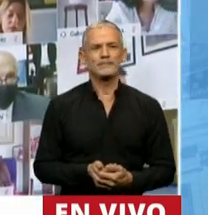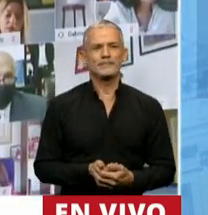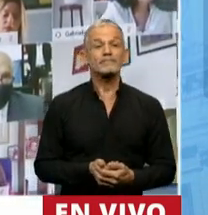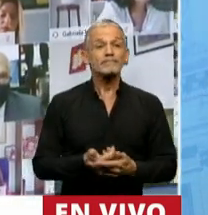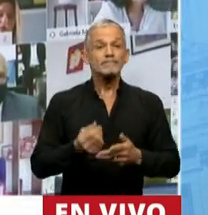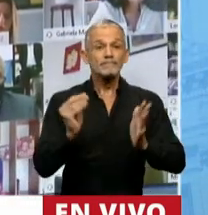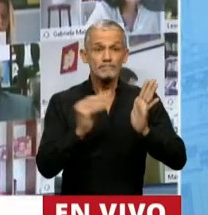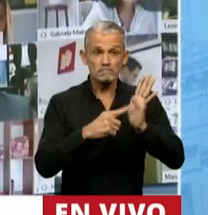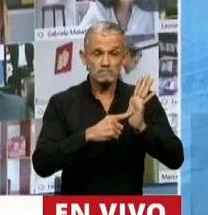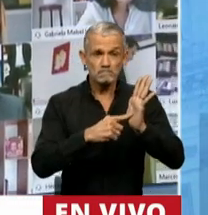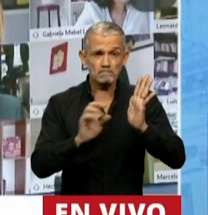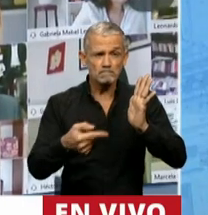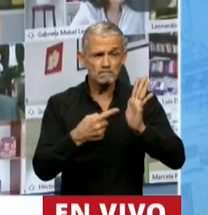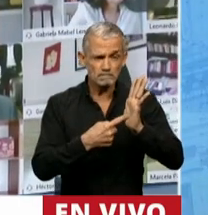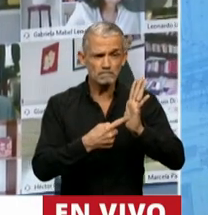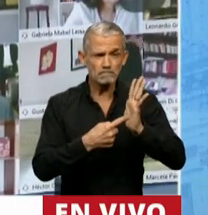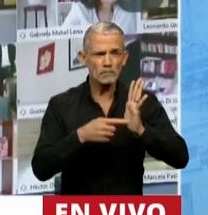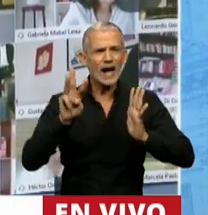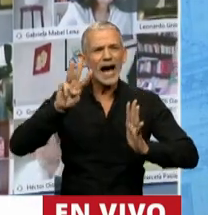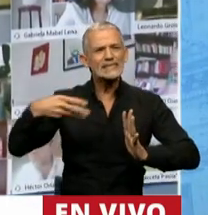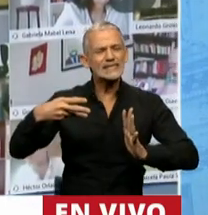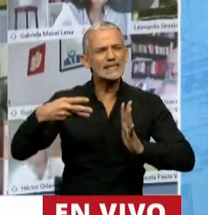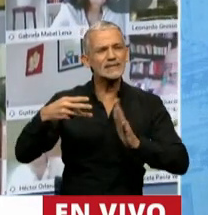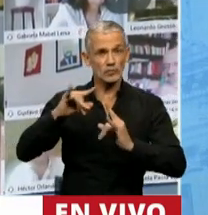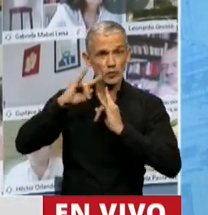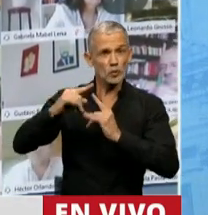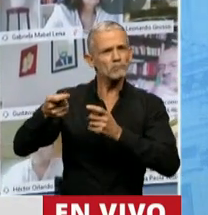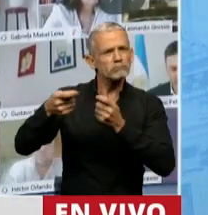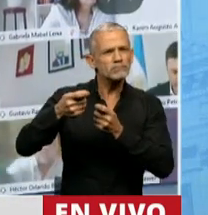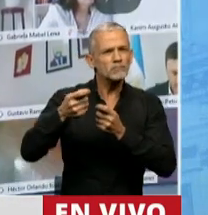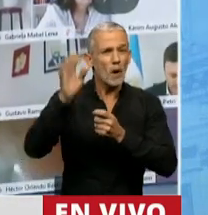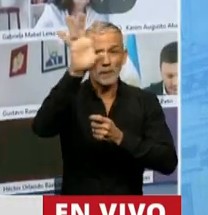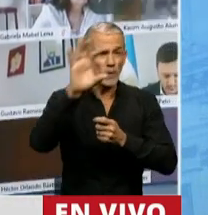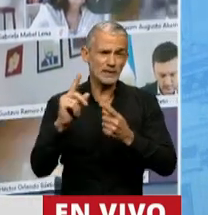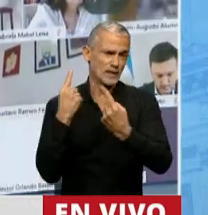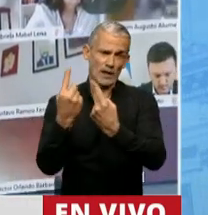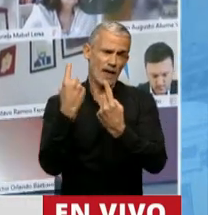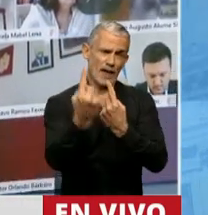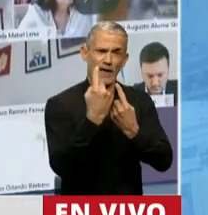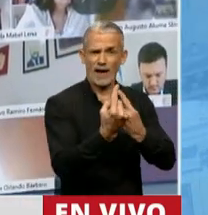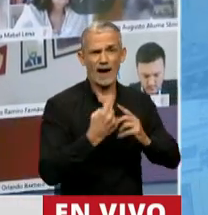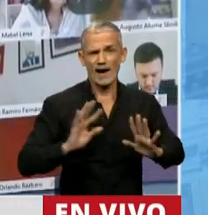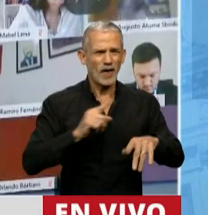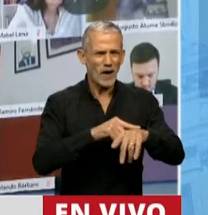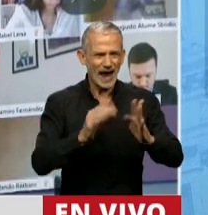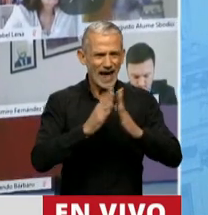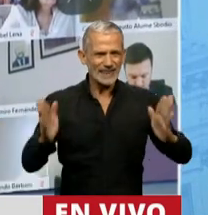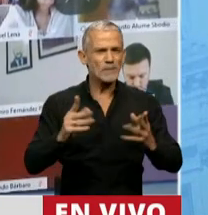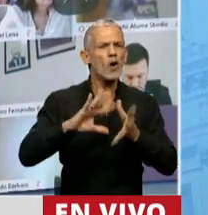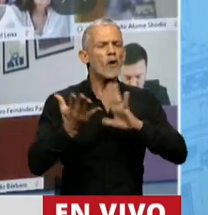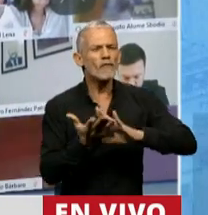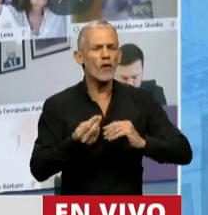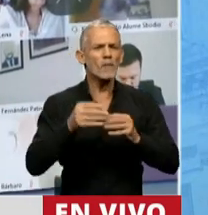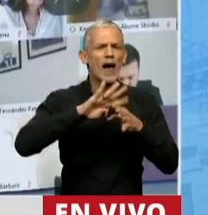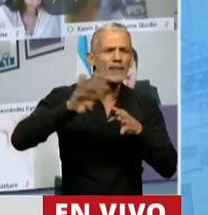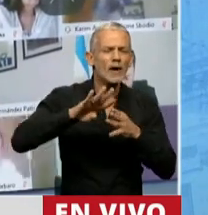Se establece que el ANSES negociará con cada una de las provincias dentro de esos plazos las condiciones de